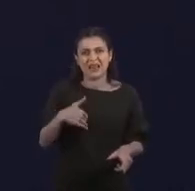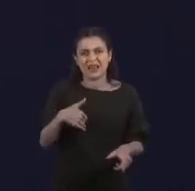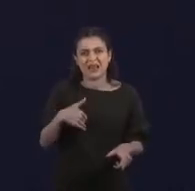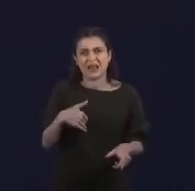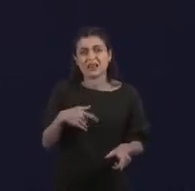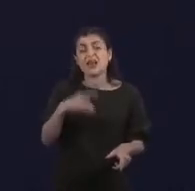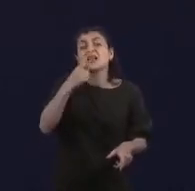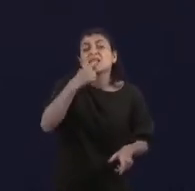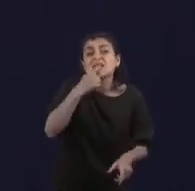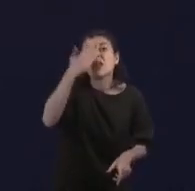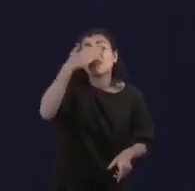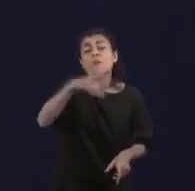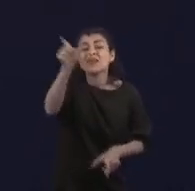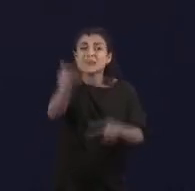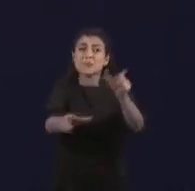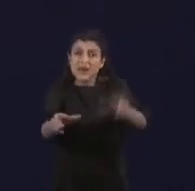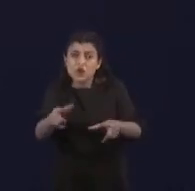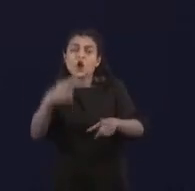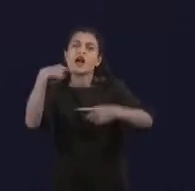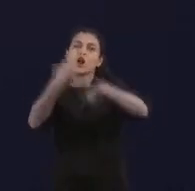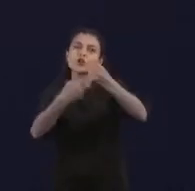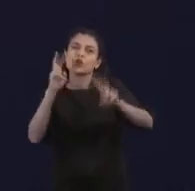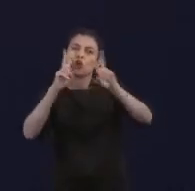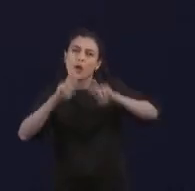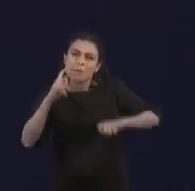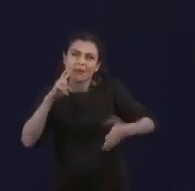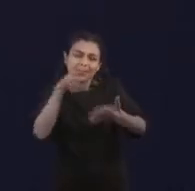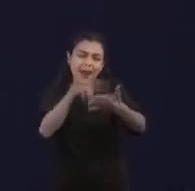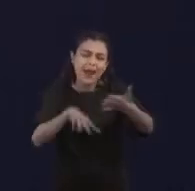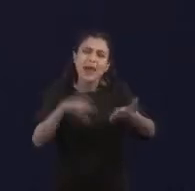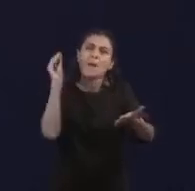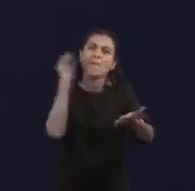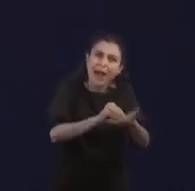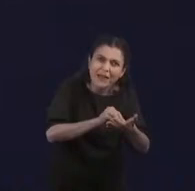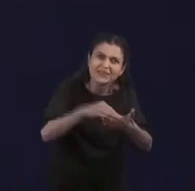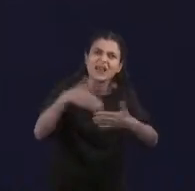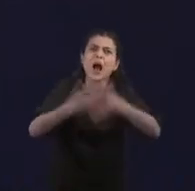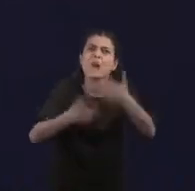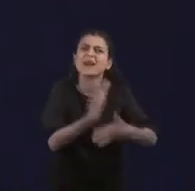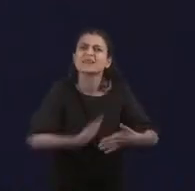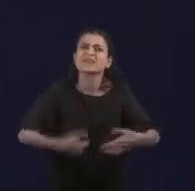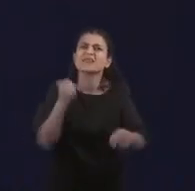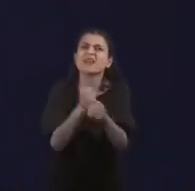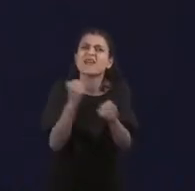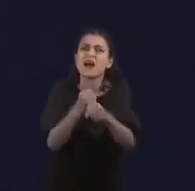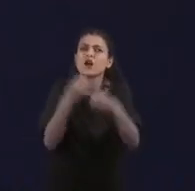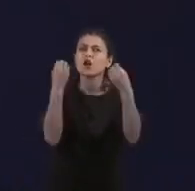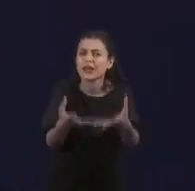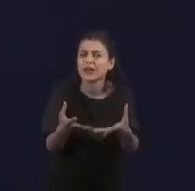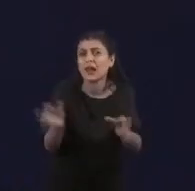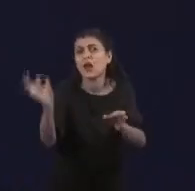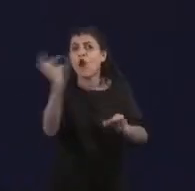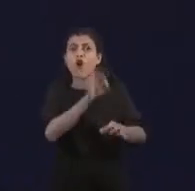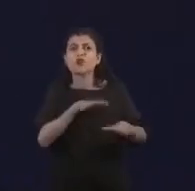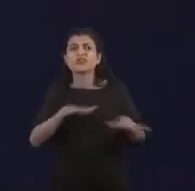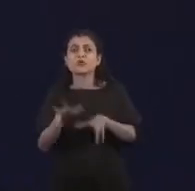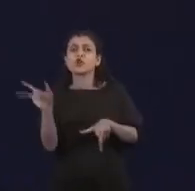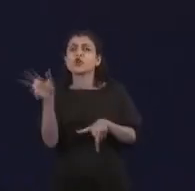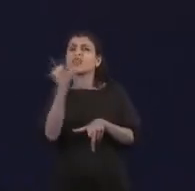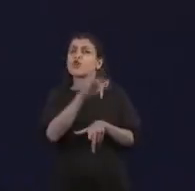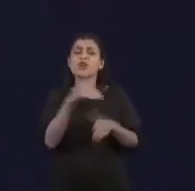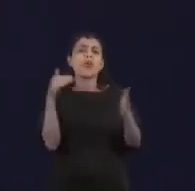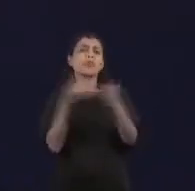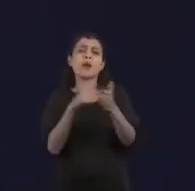la gente está interesada o no por lo que hace el gobierno, por los avances del gobierno, o por la coyuntura de todos los días, eso es una